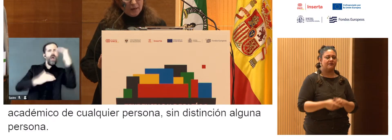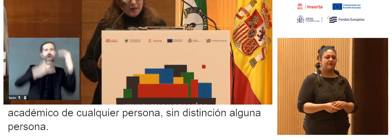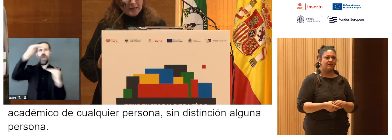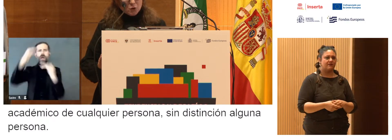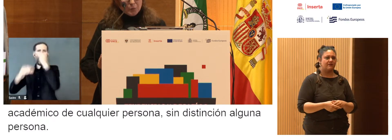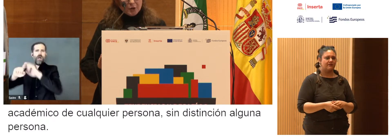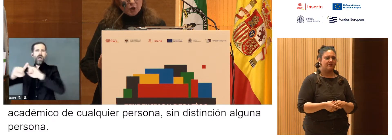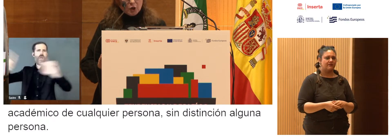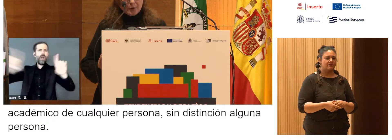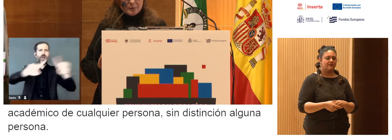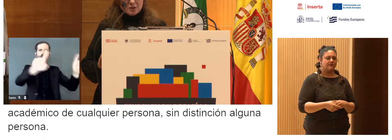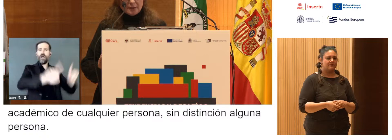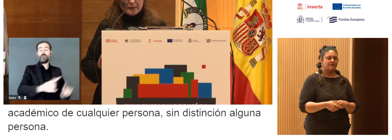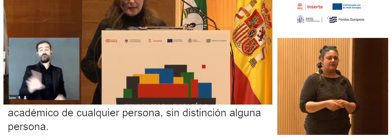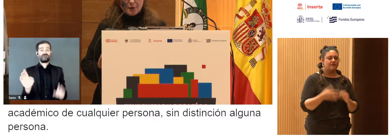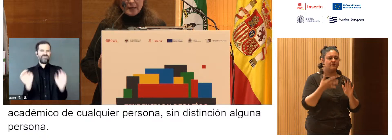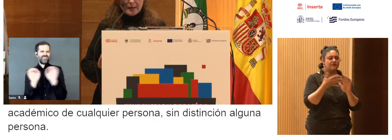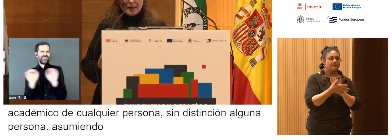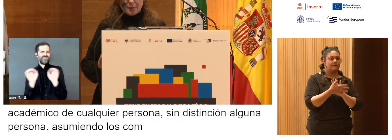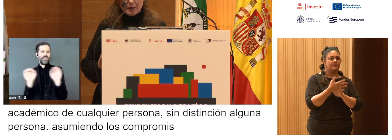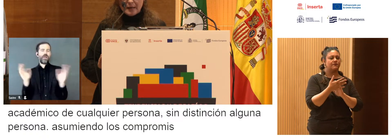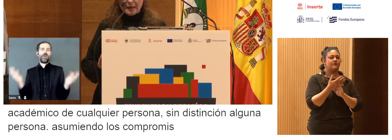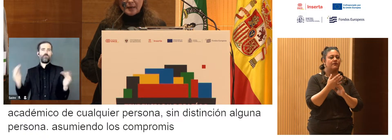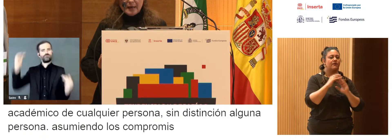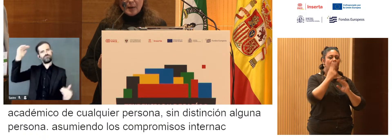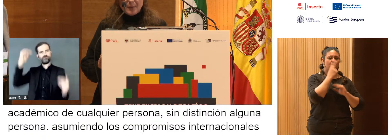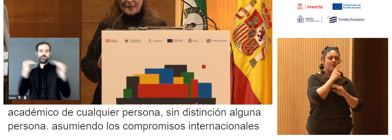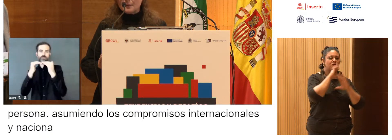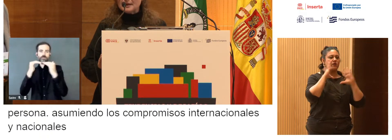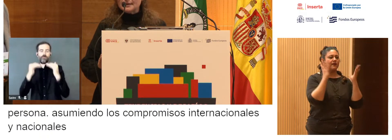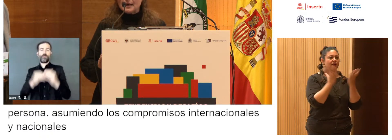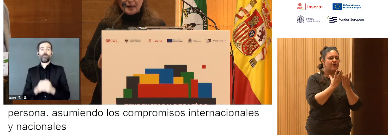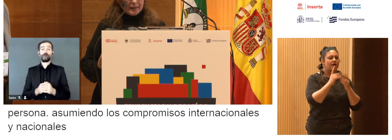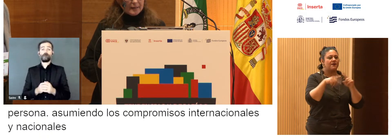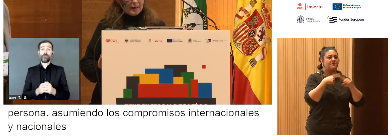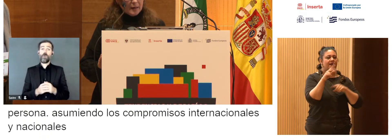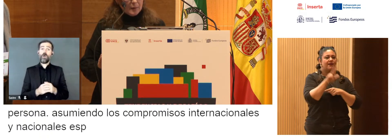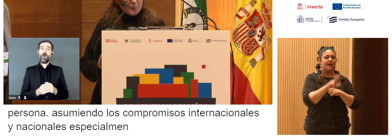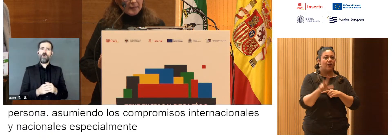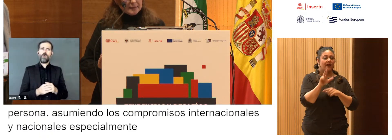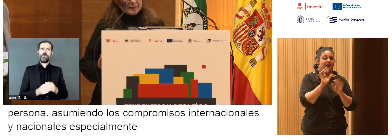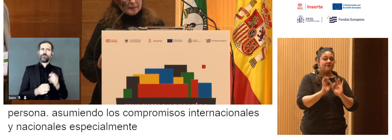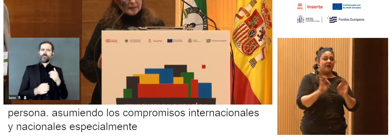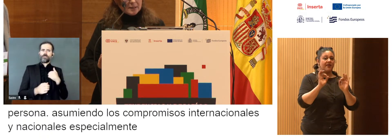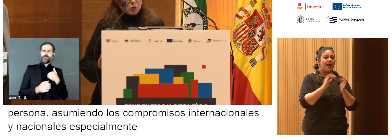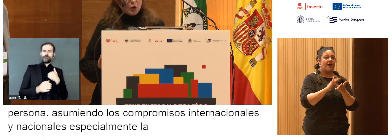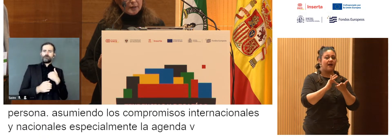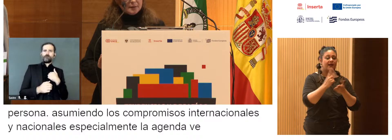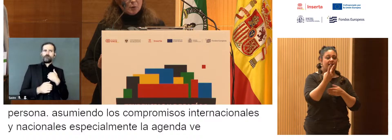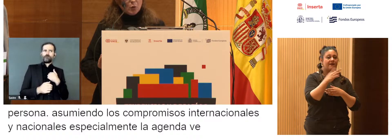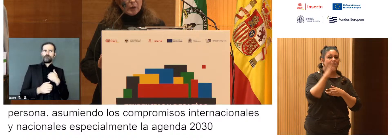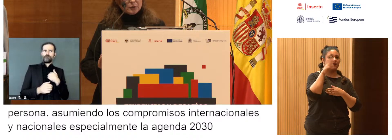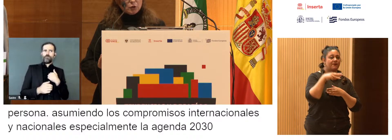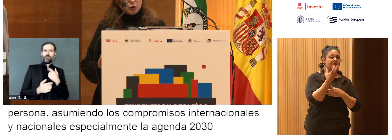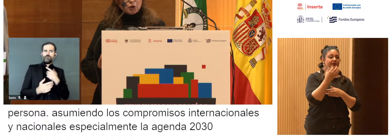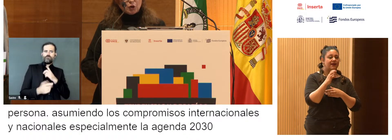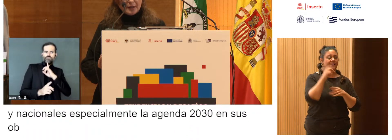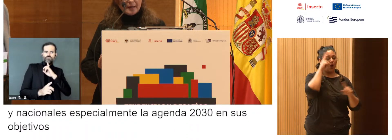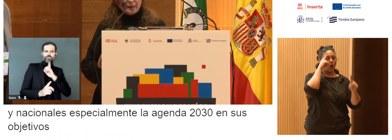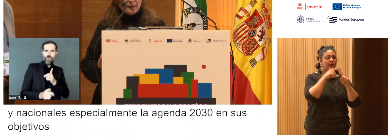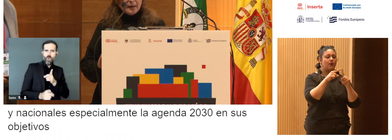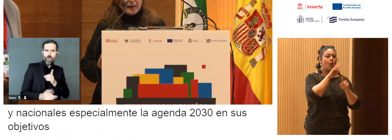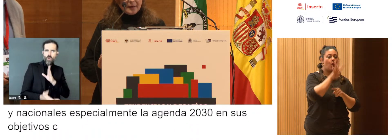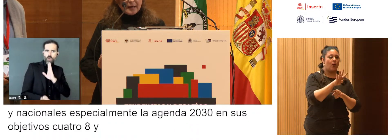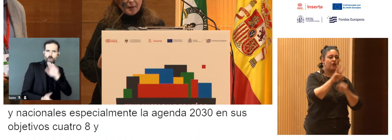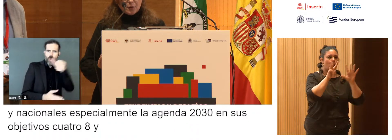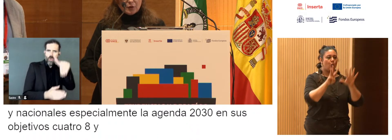Asumiendo los compromisos internacionales y nacionales, especialmente la Agenda 2030 en sus objetivos 4, 8 y